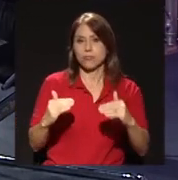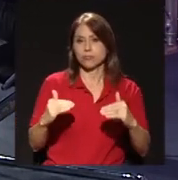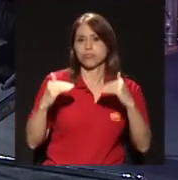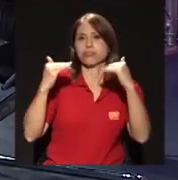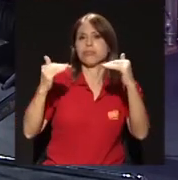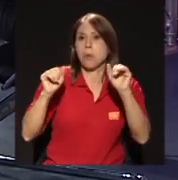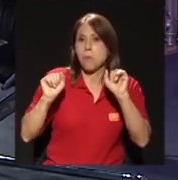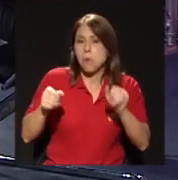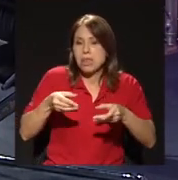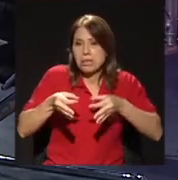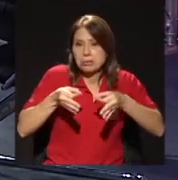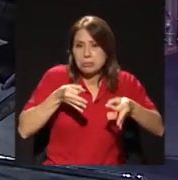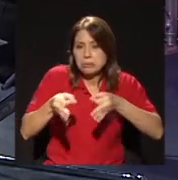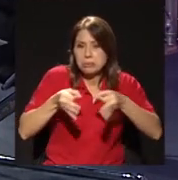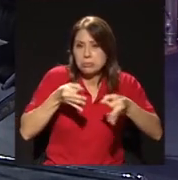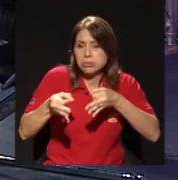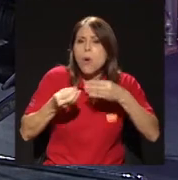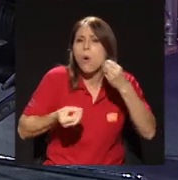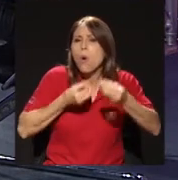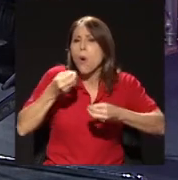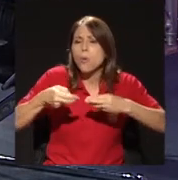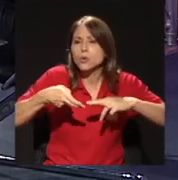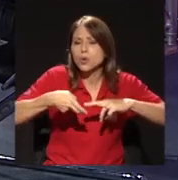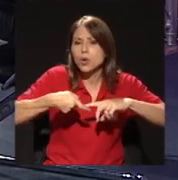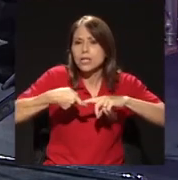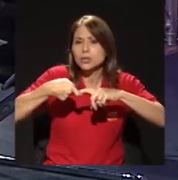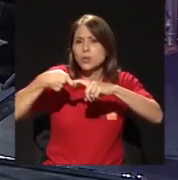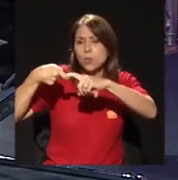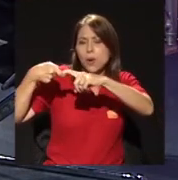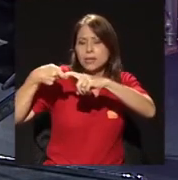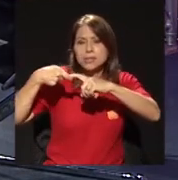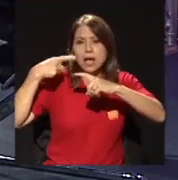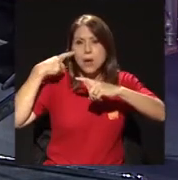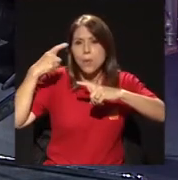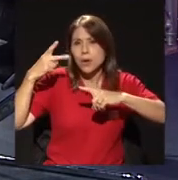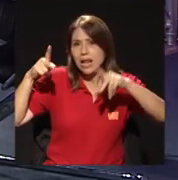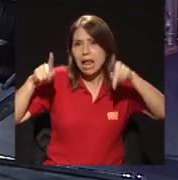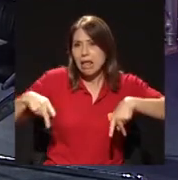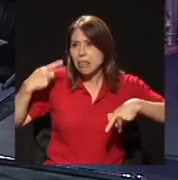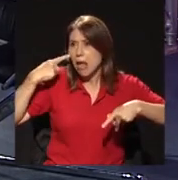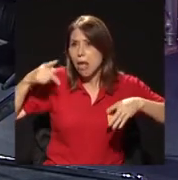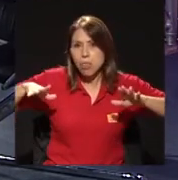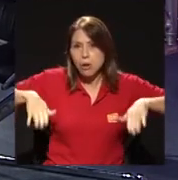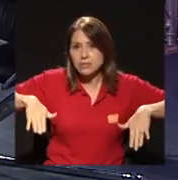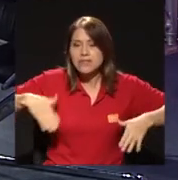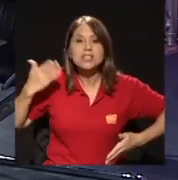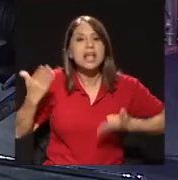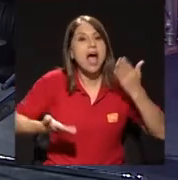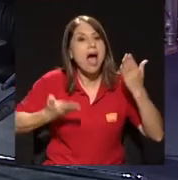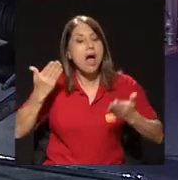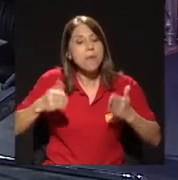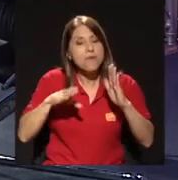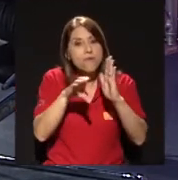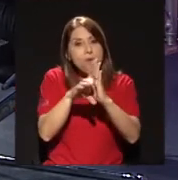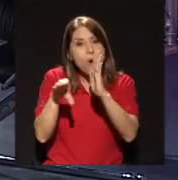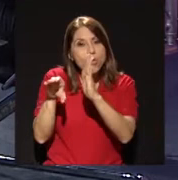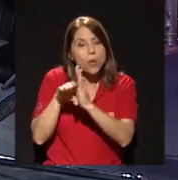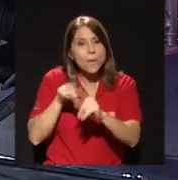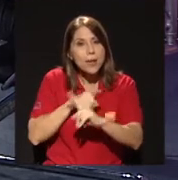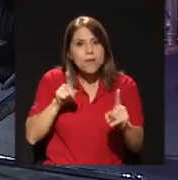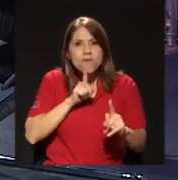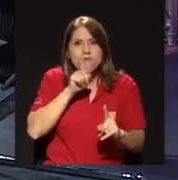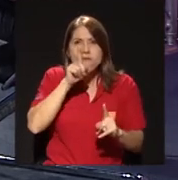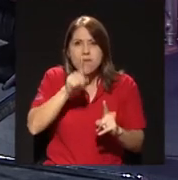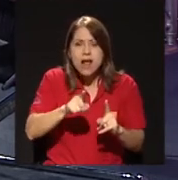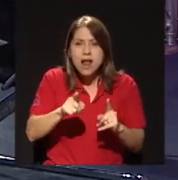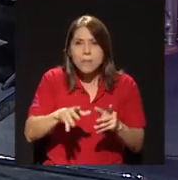breve descripción de cómo son esas grúas, porque creo que pues la gente no las ha visto. Si acaso en foto, pero no se ve la dimensión del